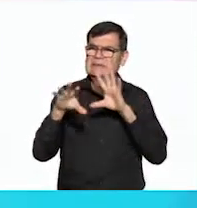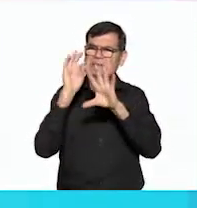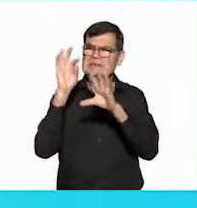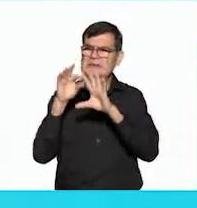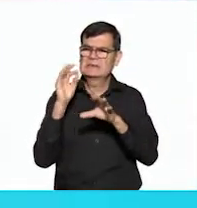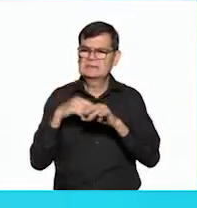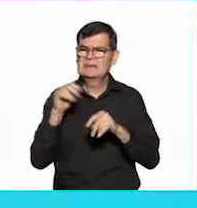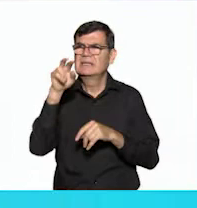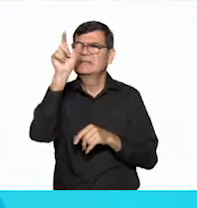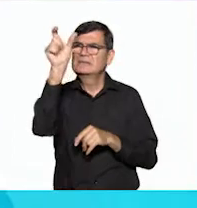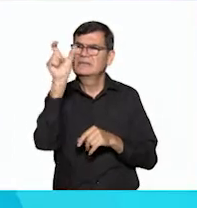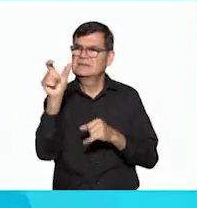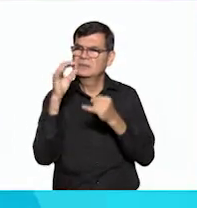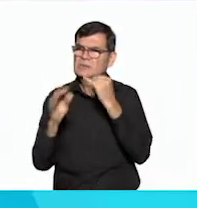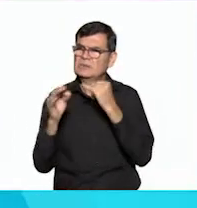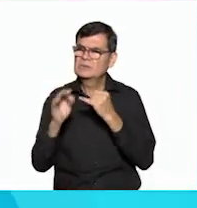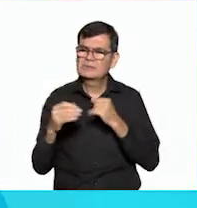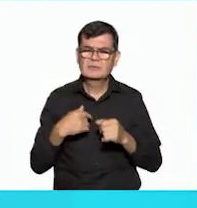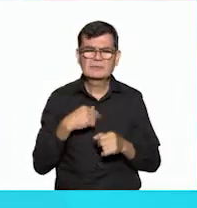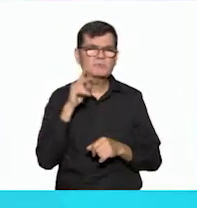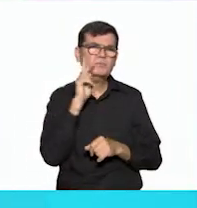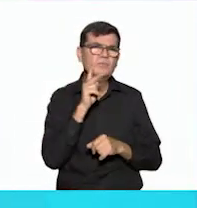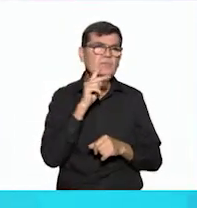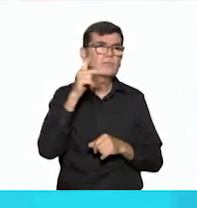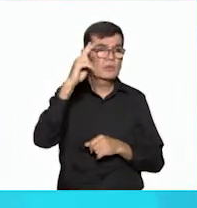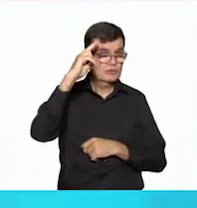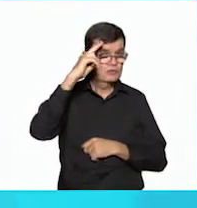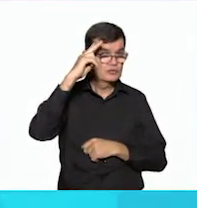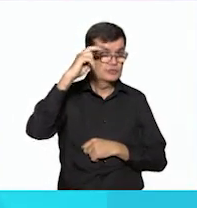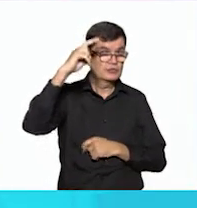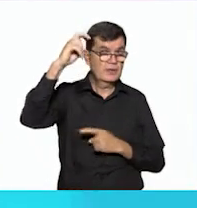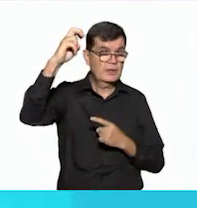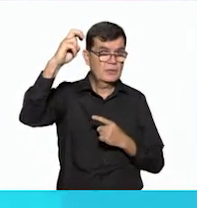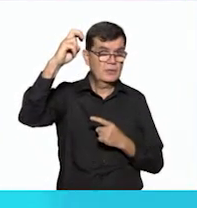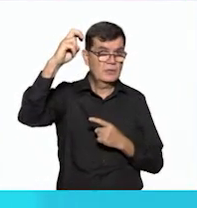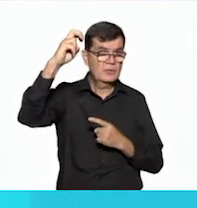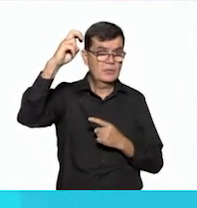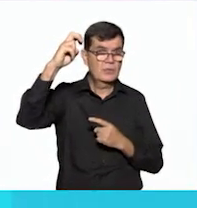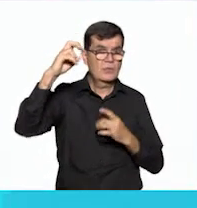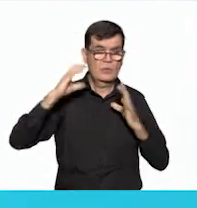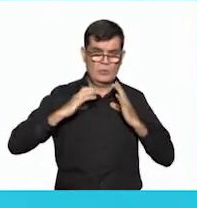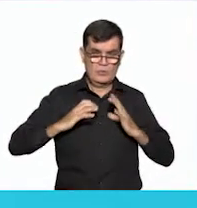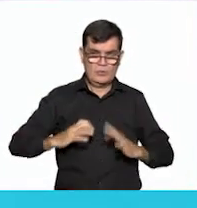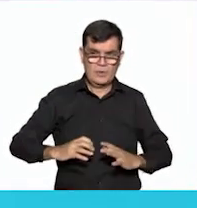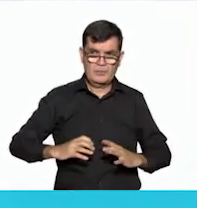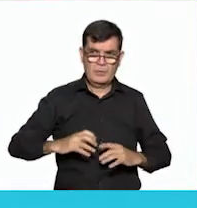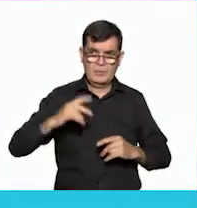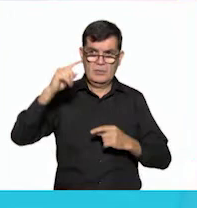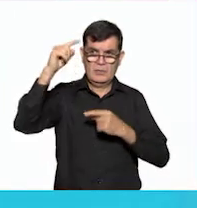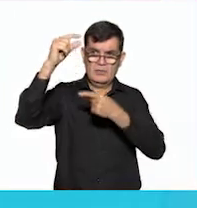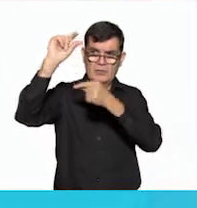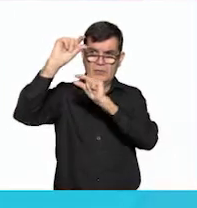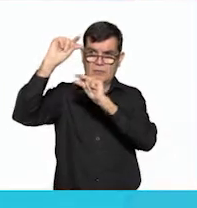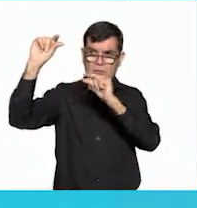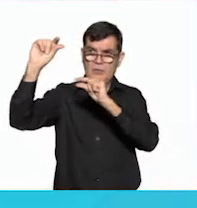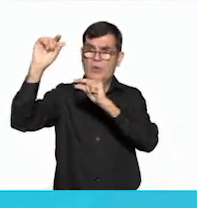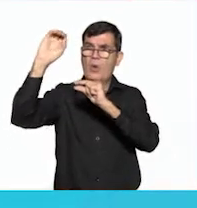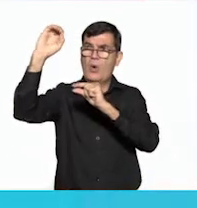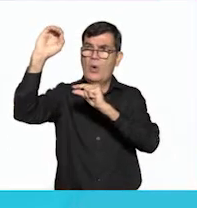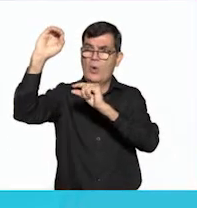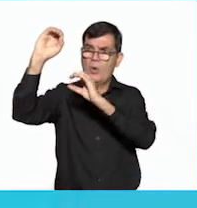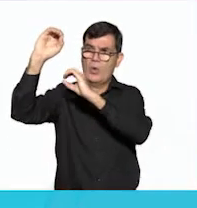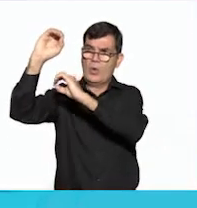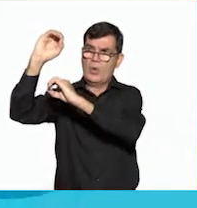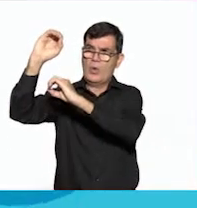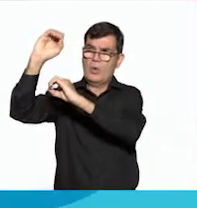la rima. Sí, sí, sí. Una puede ser sueño con cuerpo. Si te das cuenta, la última letra